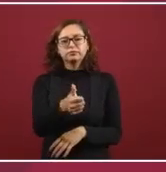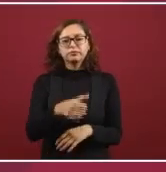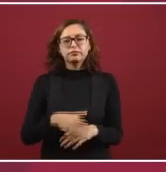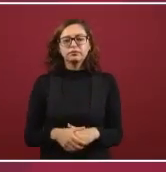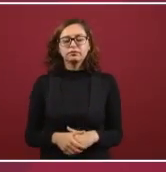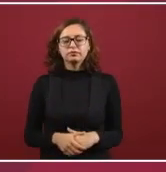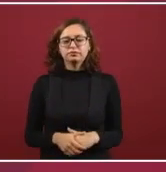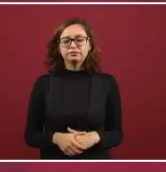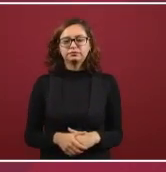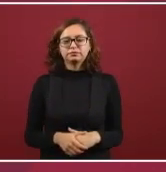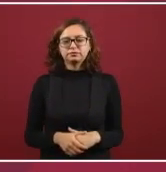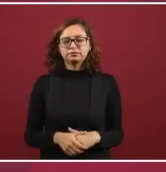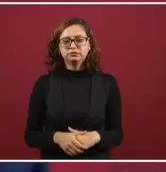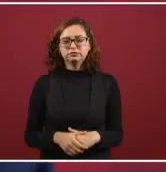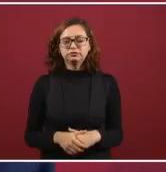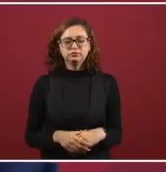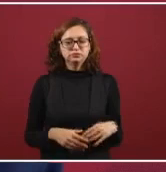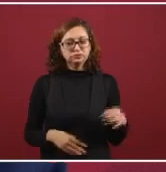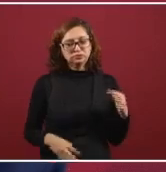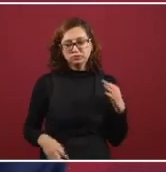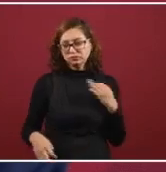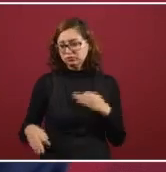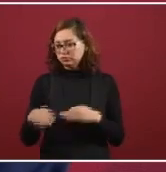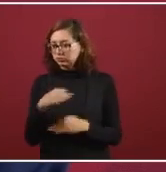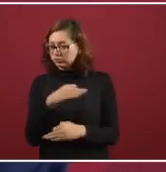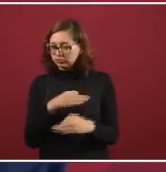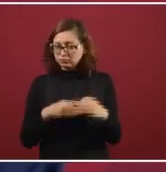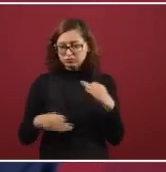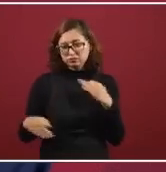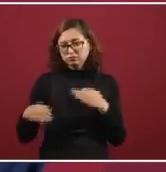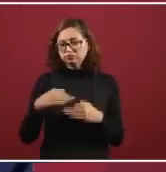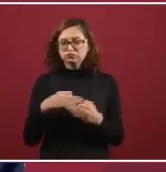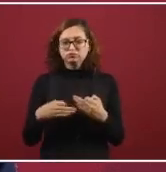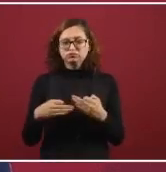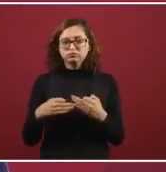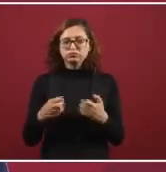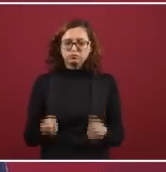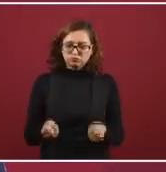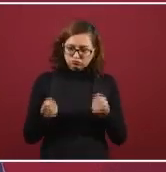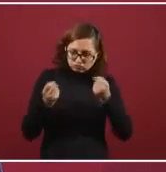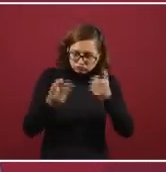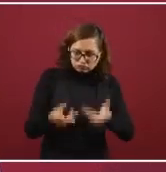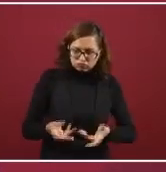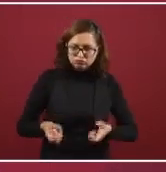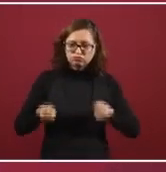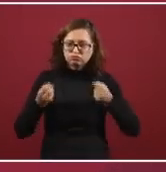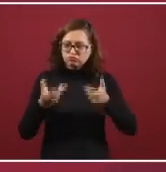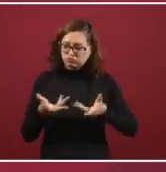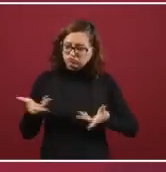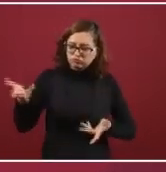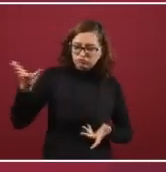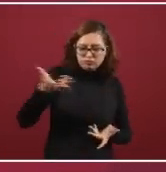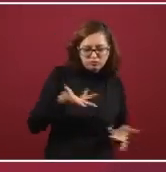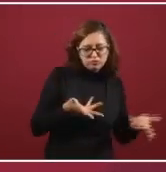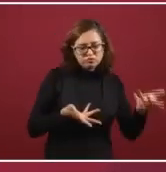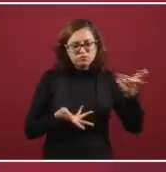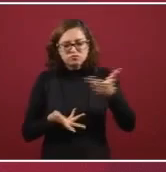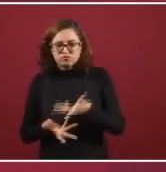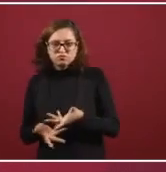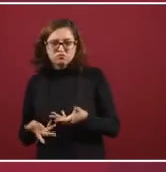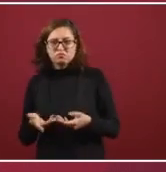Estamos dando todos los mexicanos, los que están conformes y los